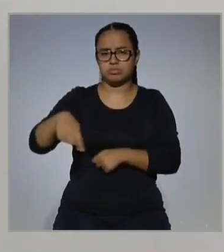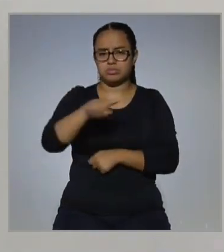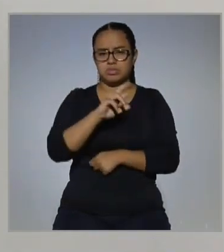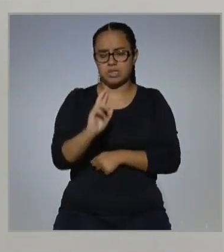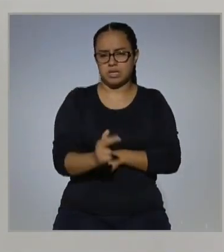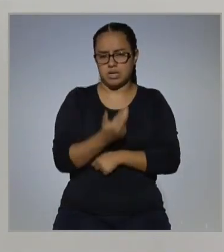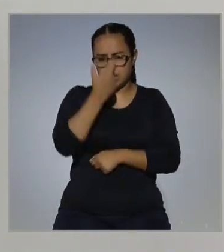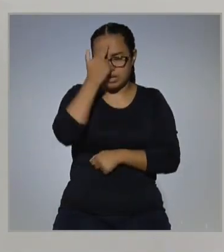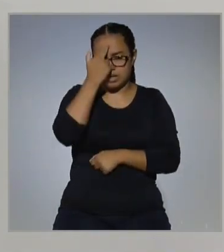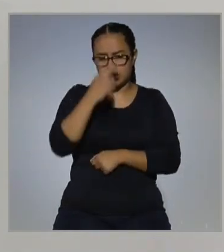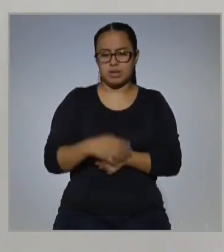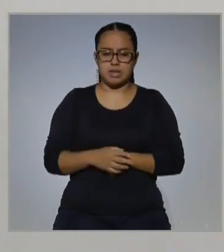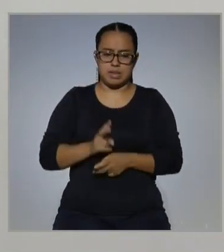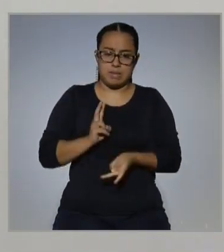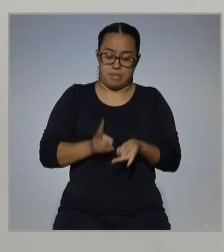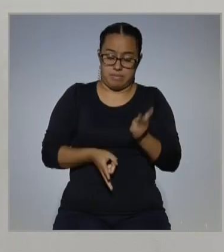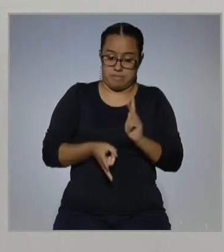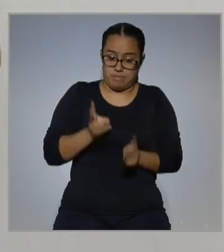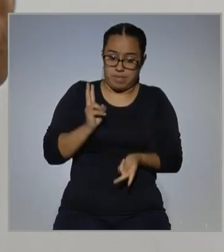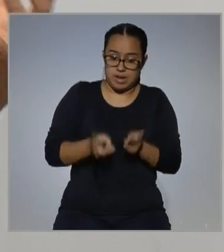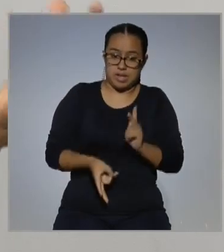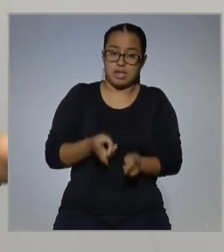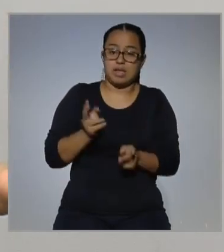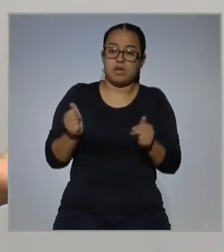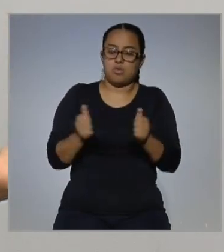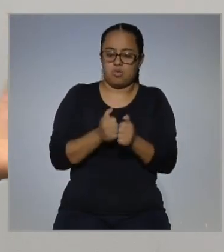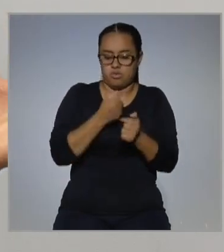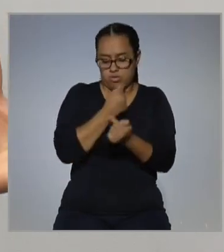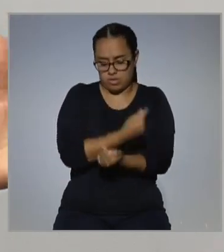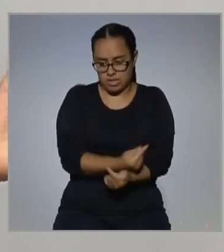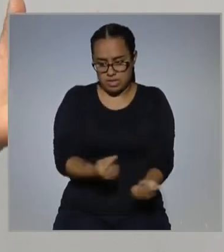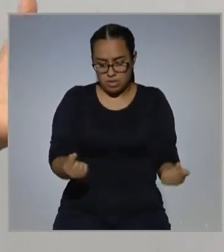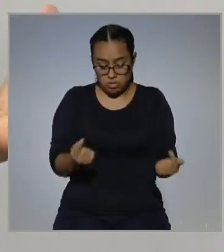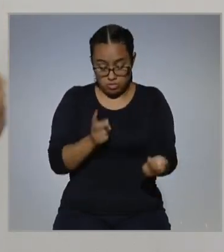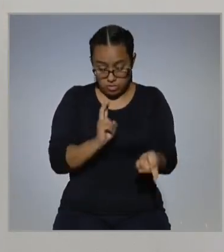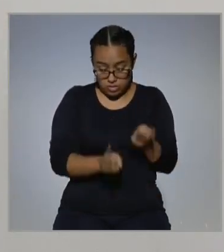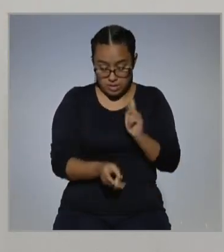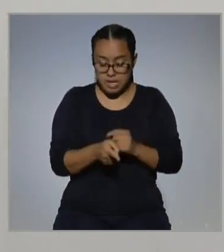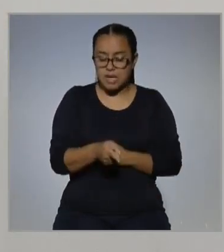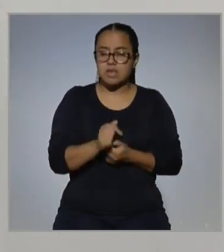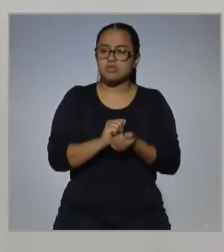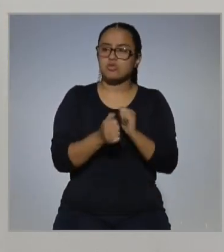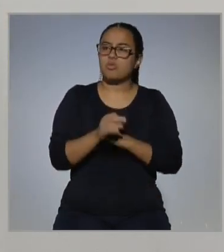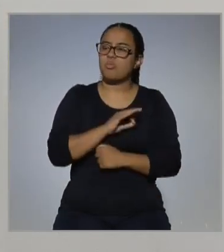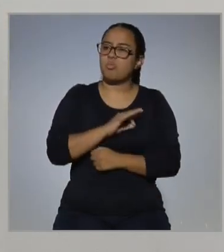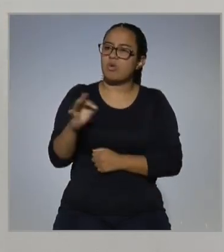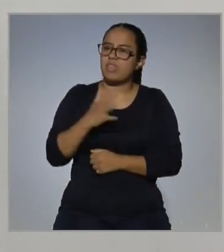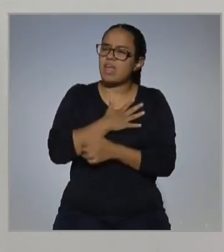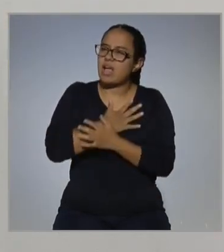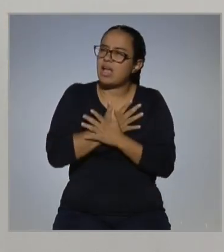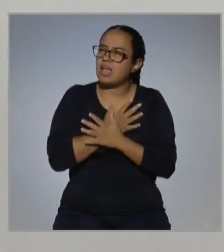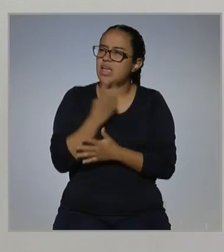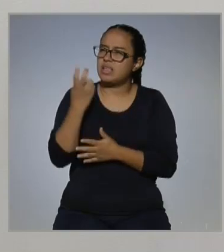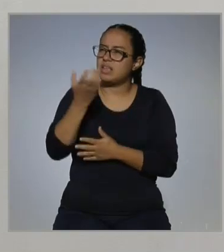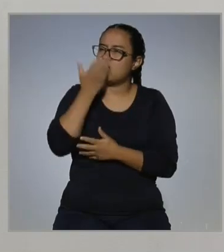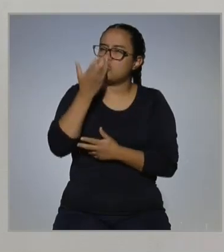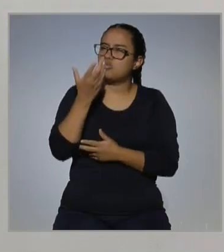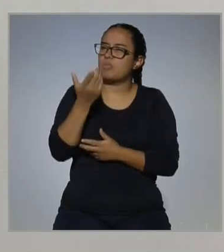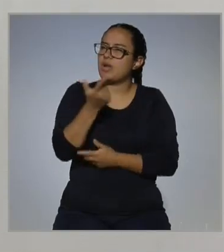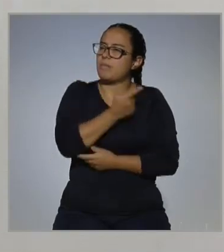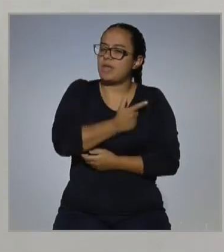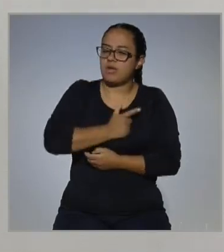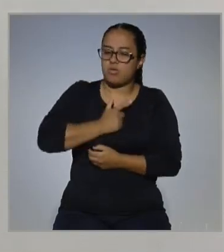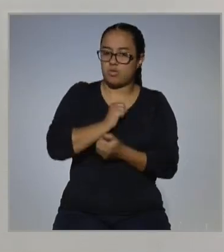que el platicar con los niños los va a hacer amar esta tradición.